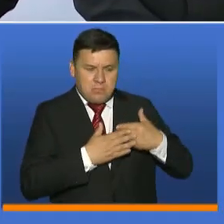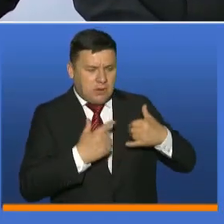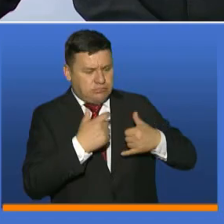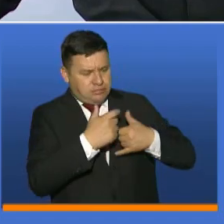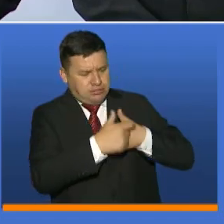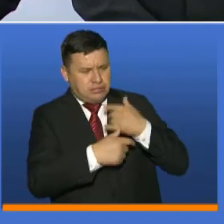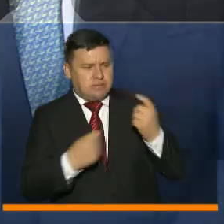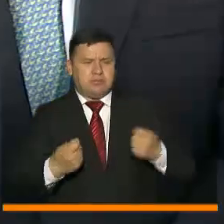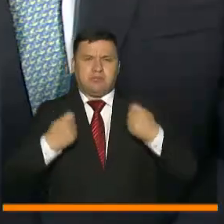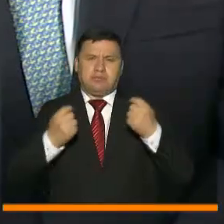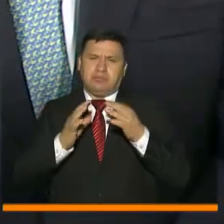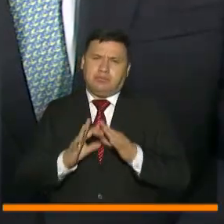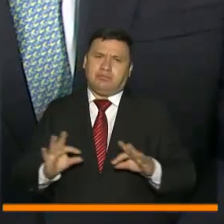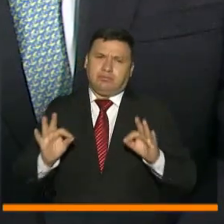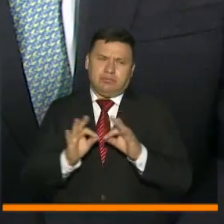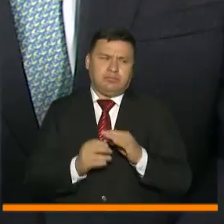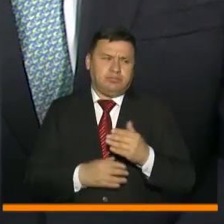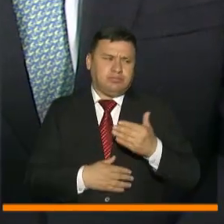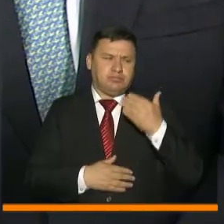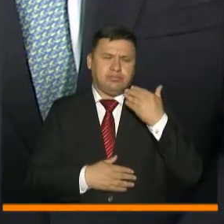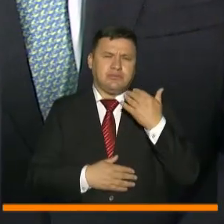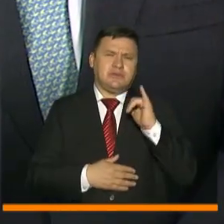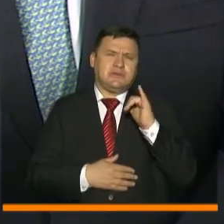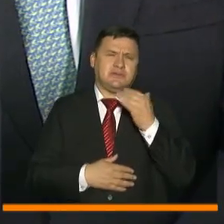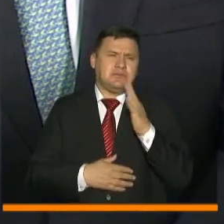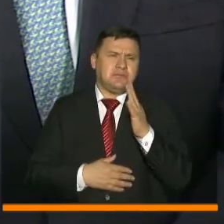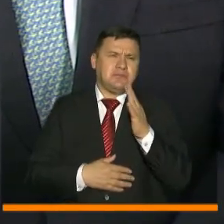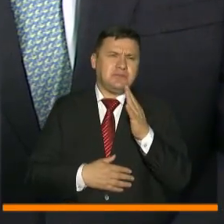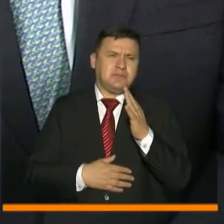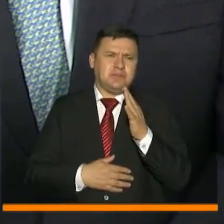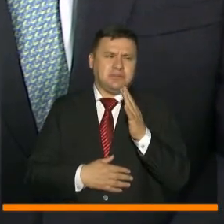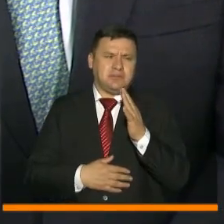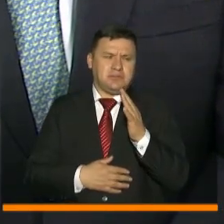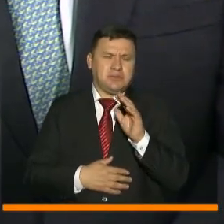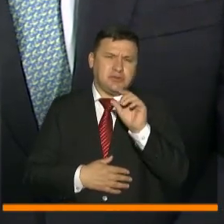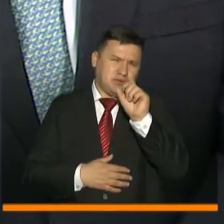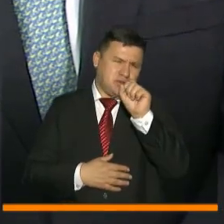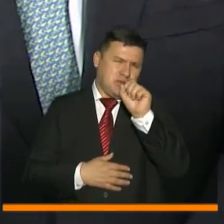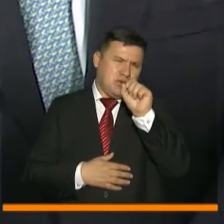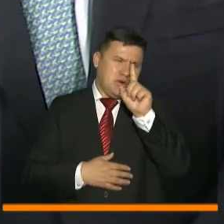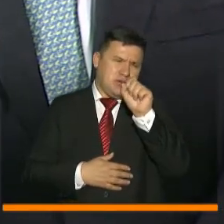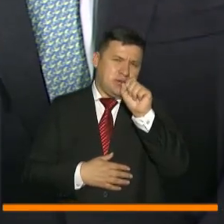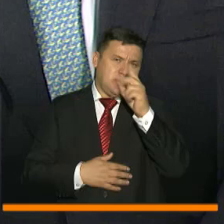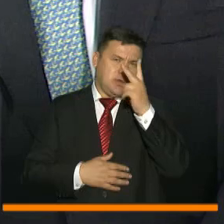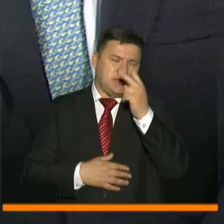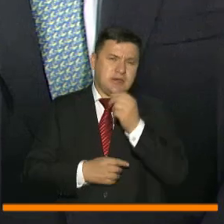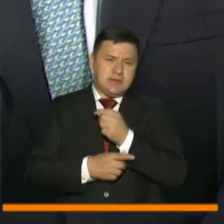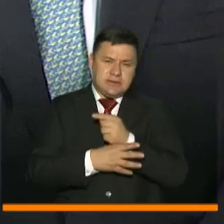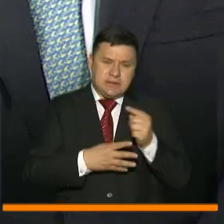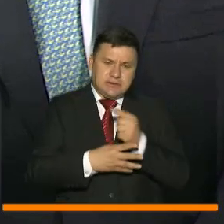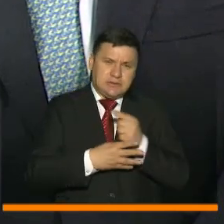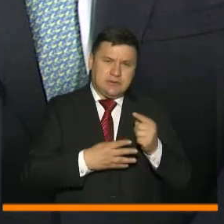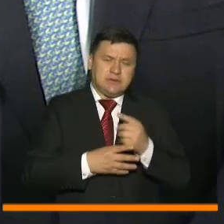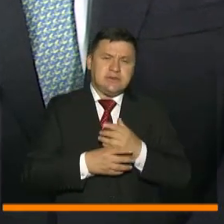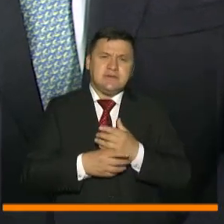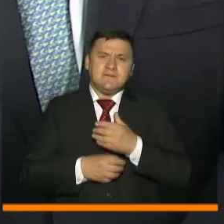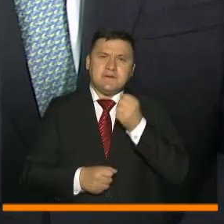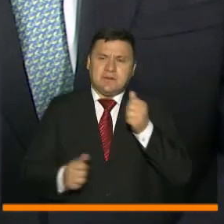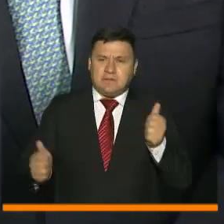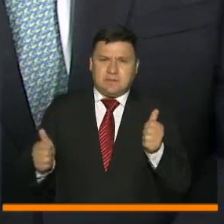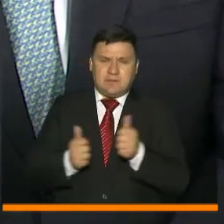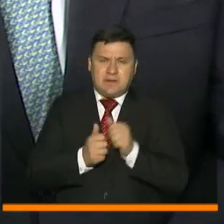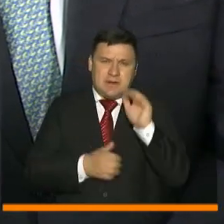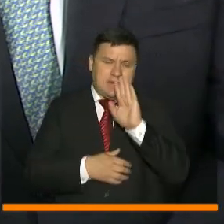campaña es muy importante. Hace, yo creo que más o menos unas 11, 12 semanas, se acercó la Federación Nacional